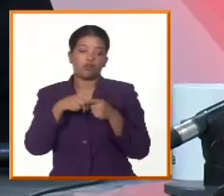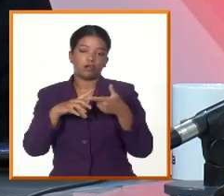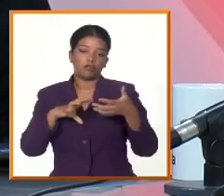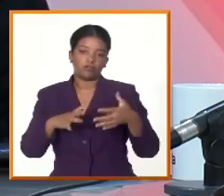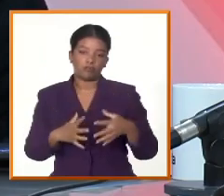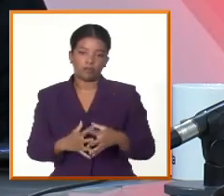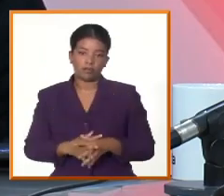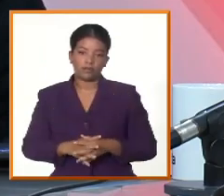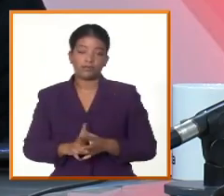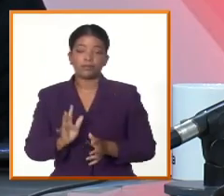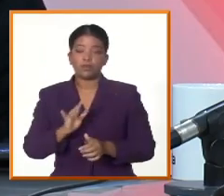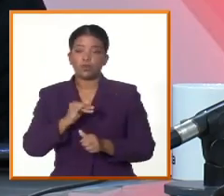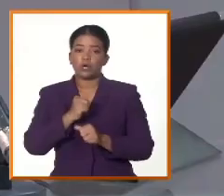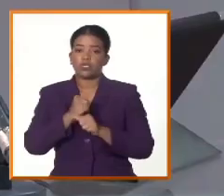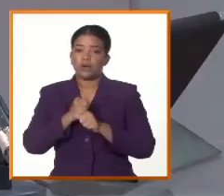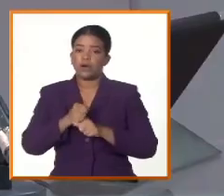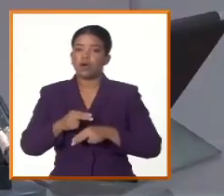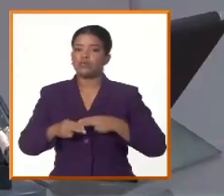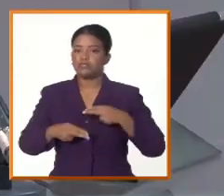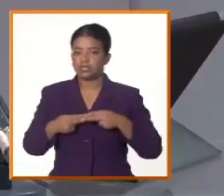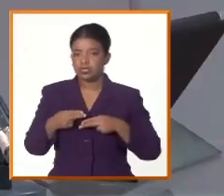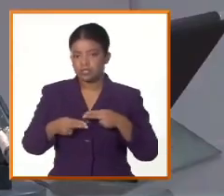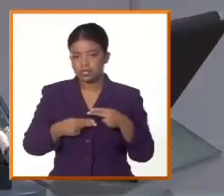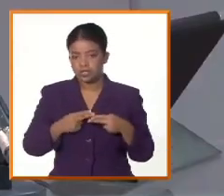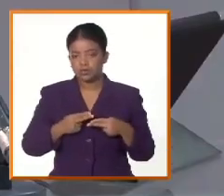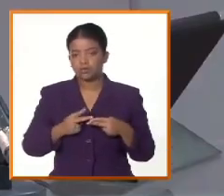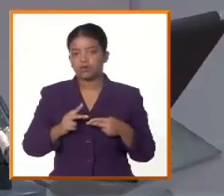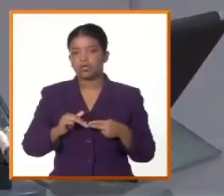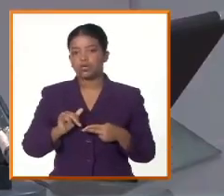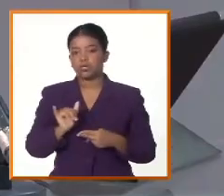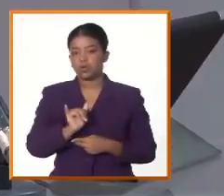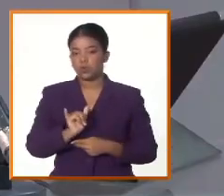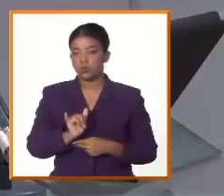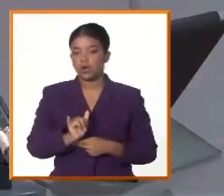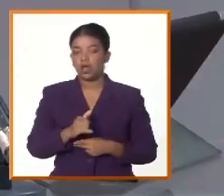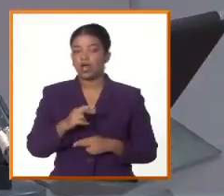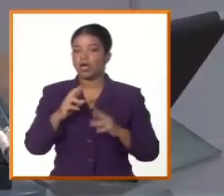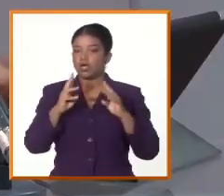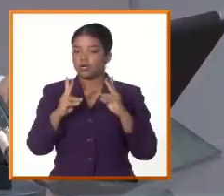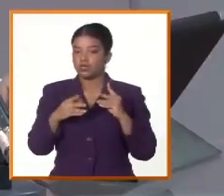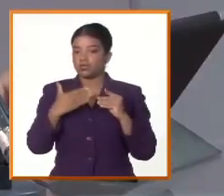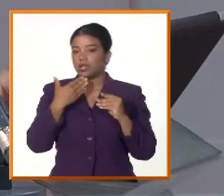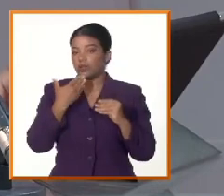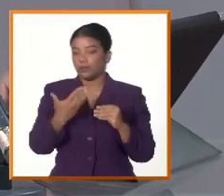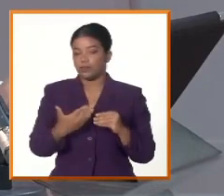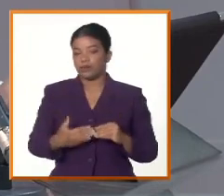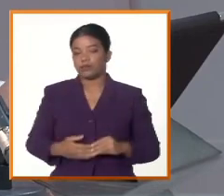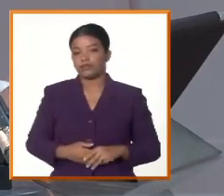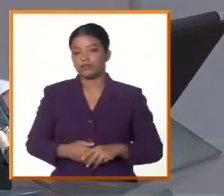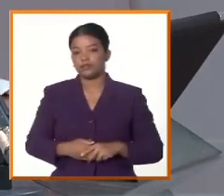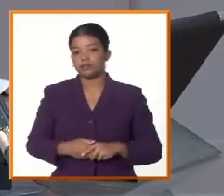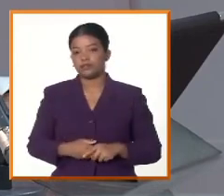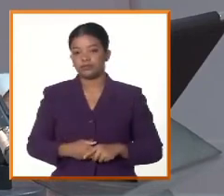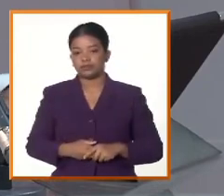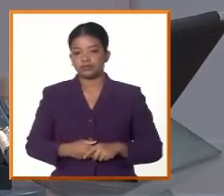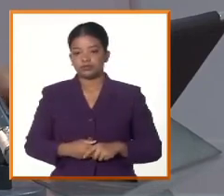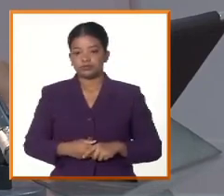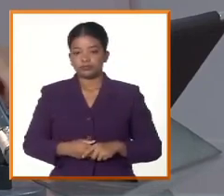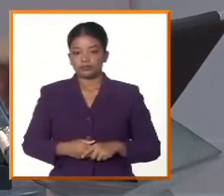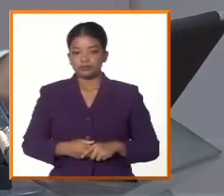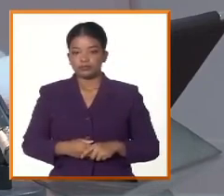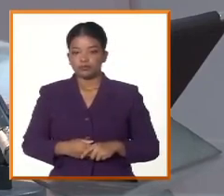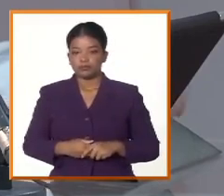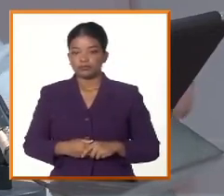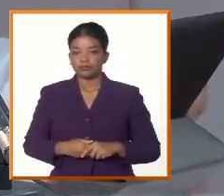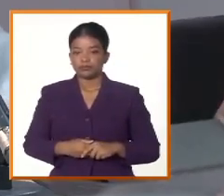son trabajos que se hicieron un momento determinado y que dan como consecuencia las posibilidades de nosotros poder utilizar y un trabajo